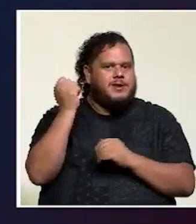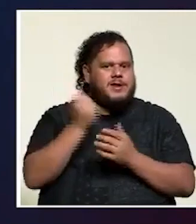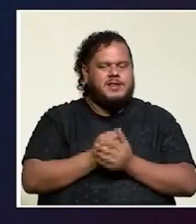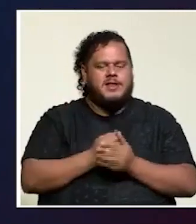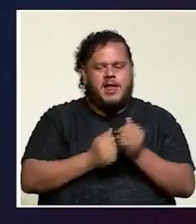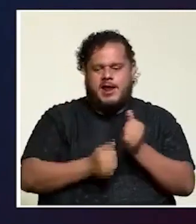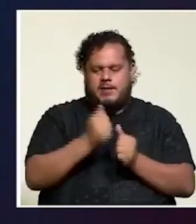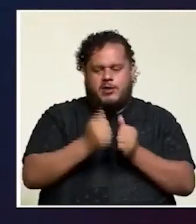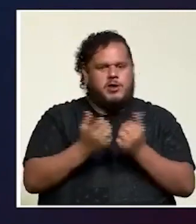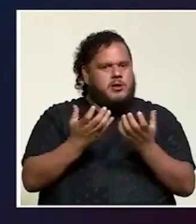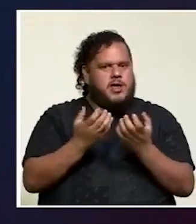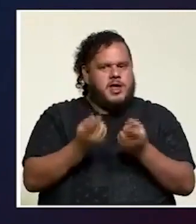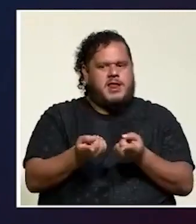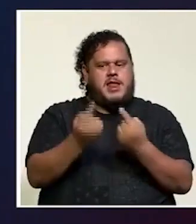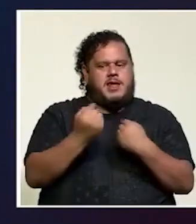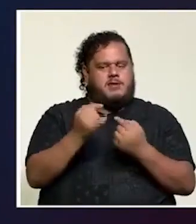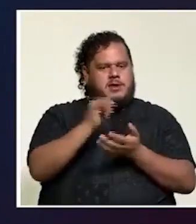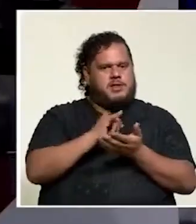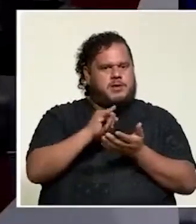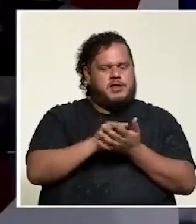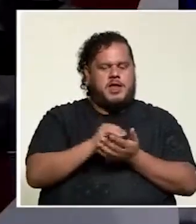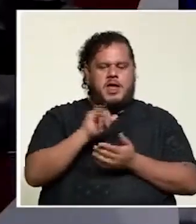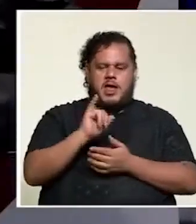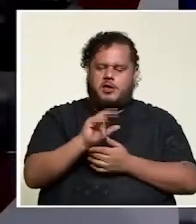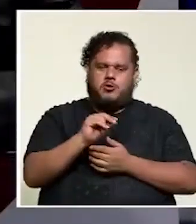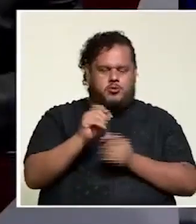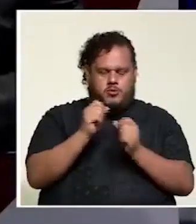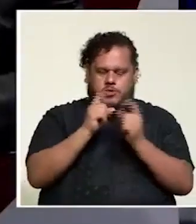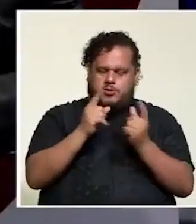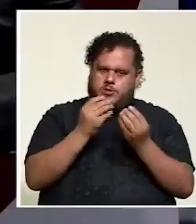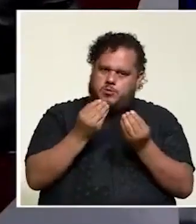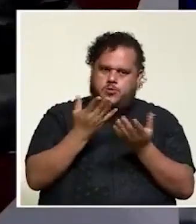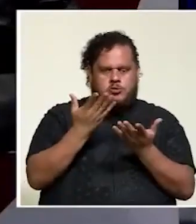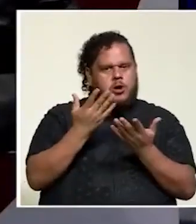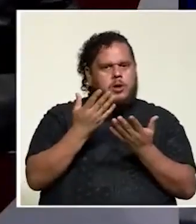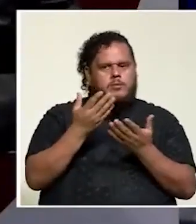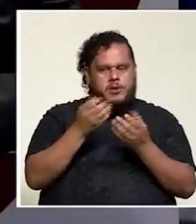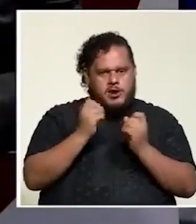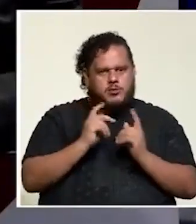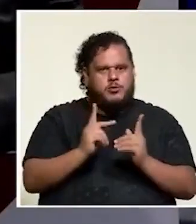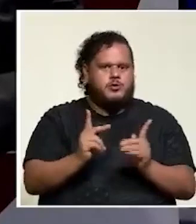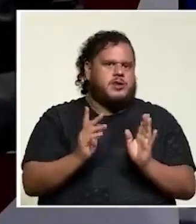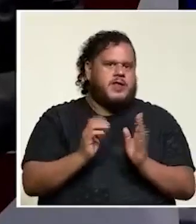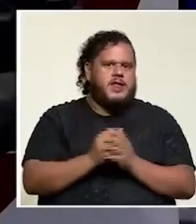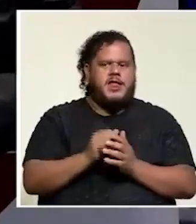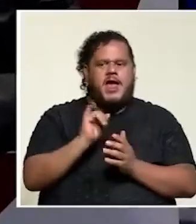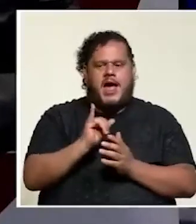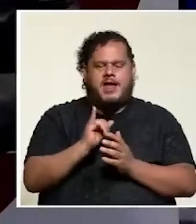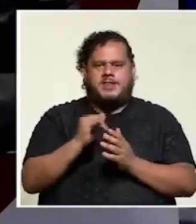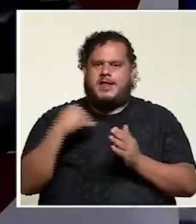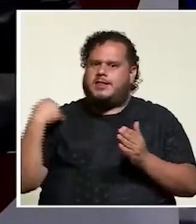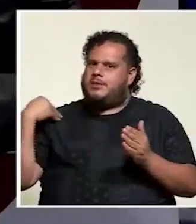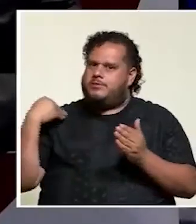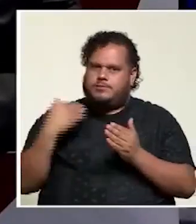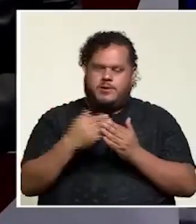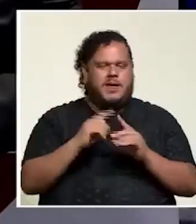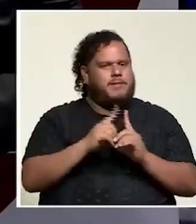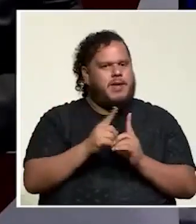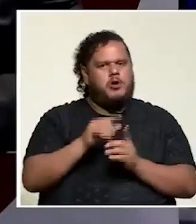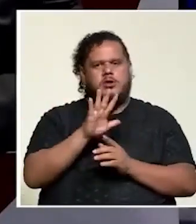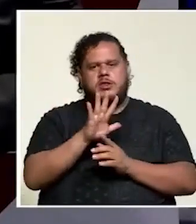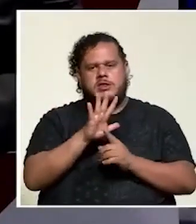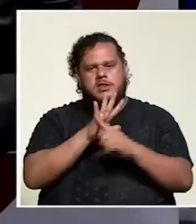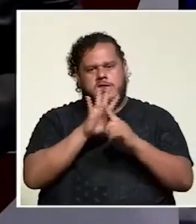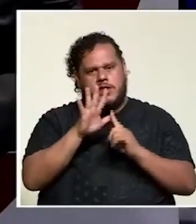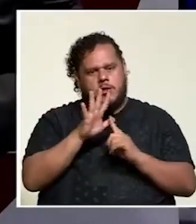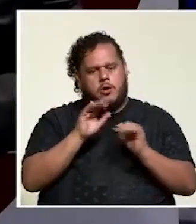La mayoría lo que querían era venirse para San José. Eso no me sorprende tanto por las oportunidades laborales. Porque así ha sido durante décadas. Pero por lo menos 5 de los